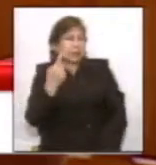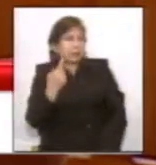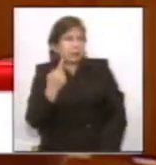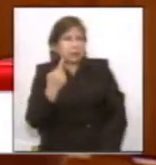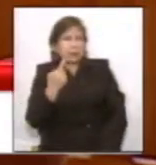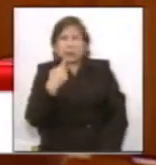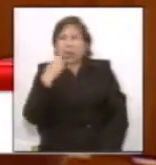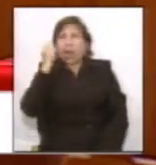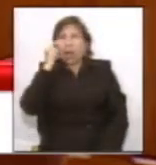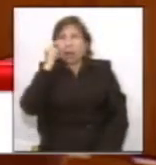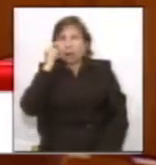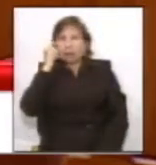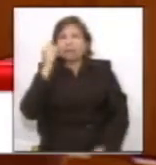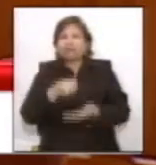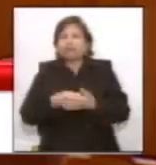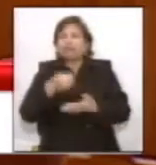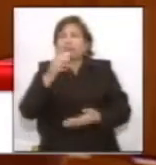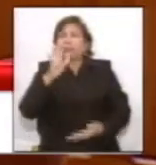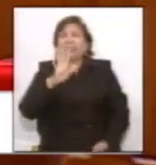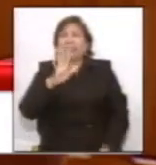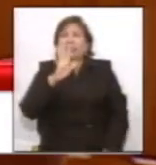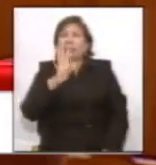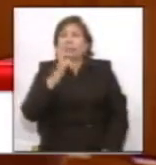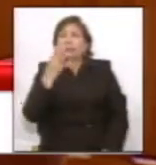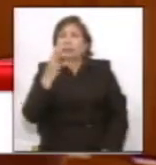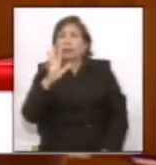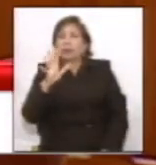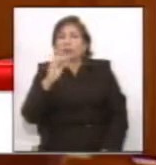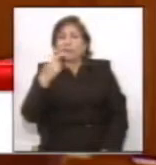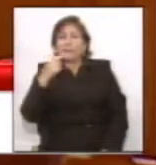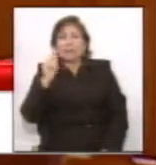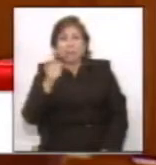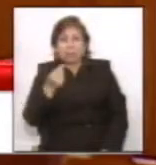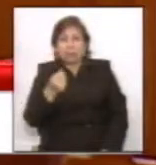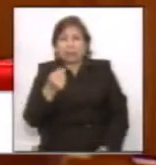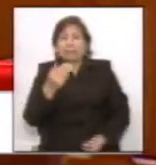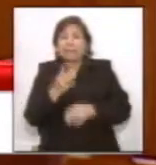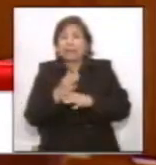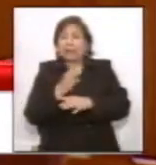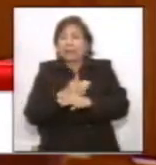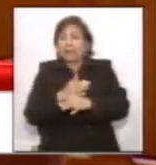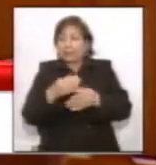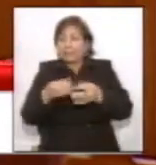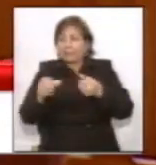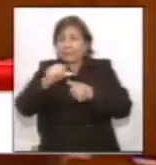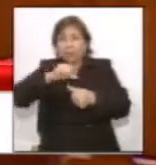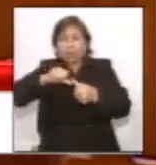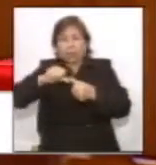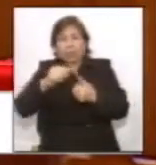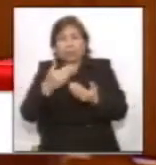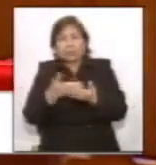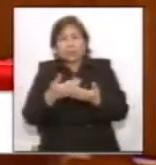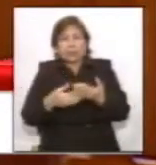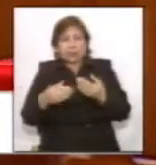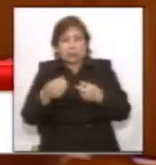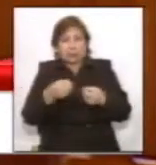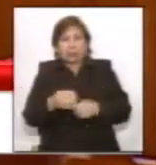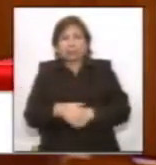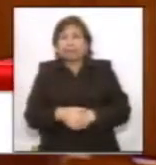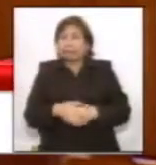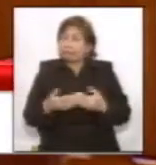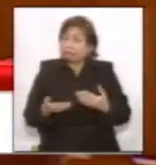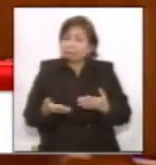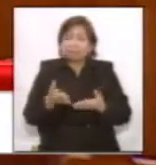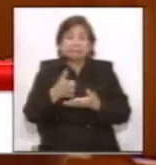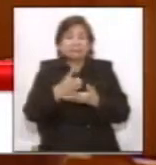2021 se ha considerado una asignación de 574 millones para el desarrollo de acciones vinculadas a ciencia y tecnología. La